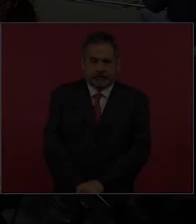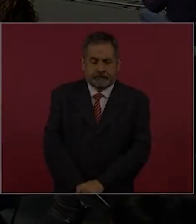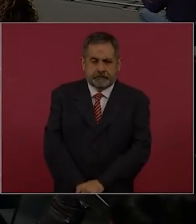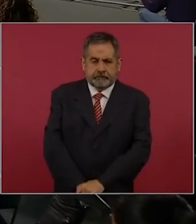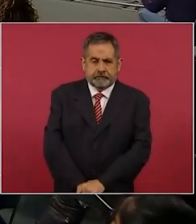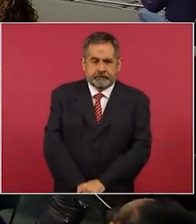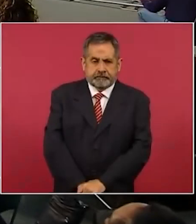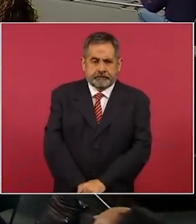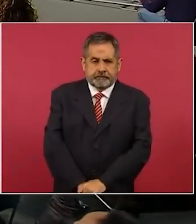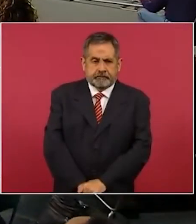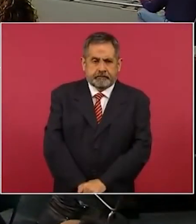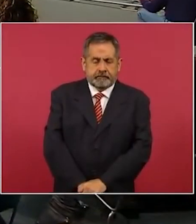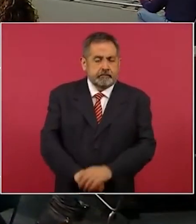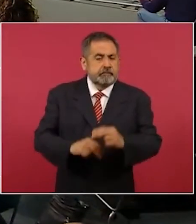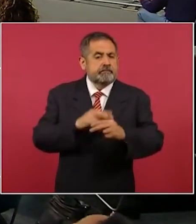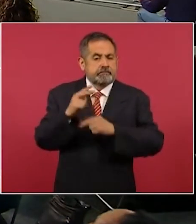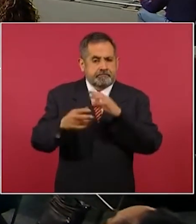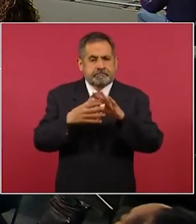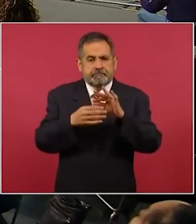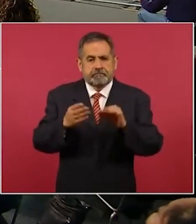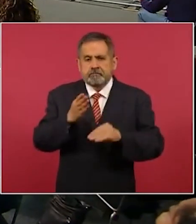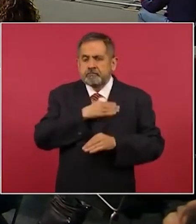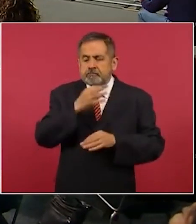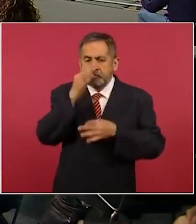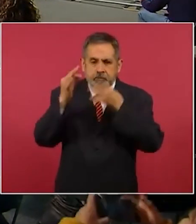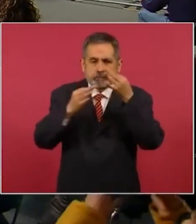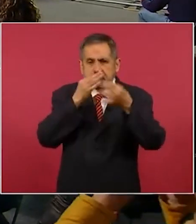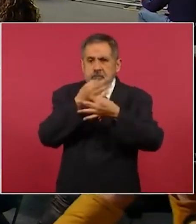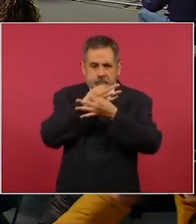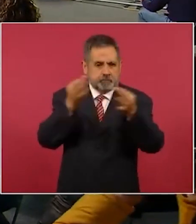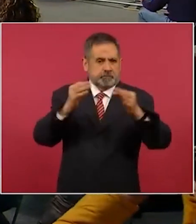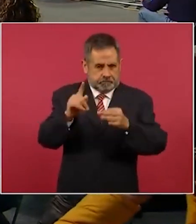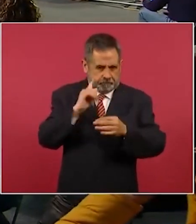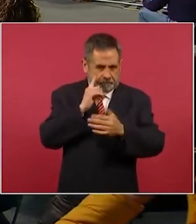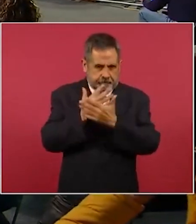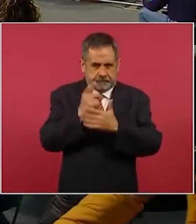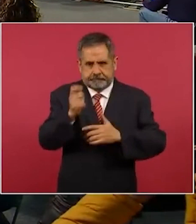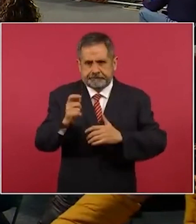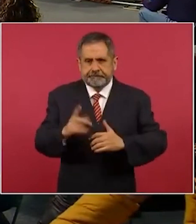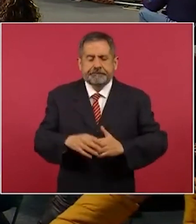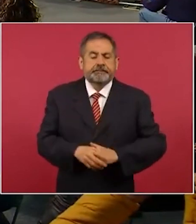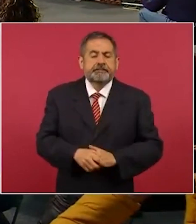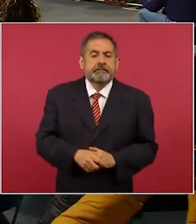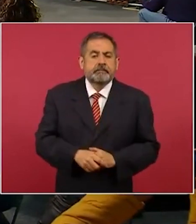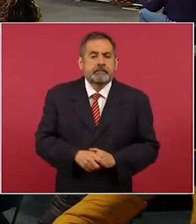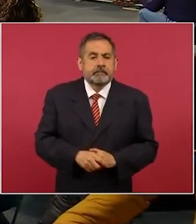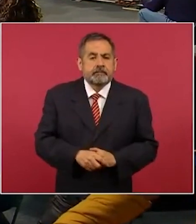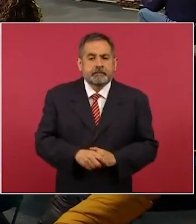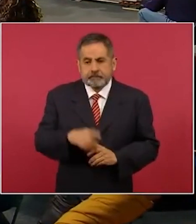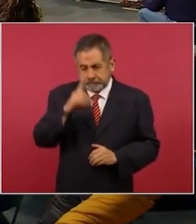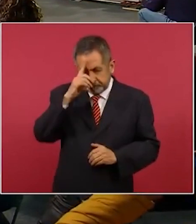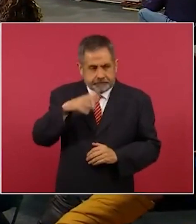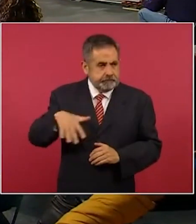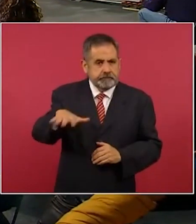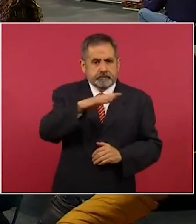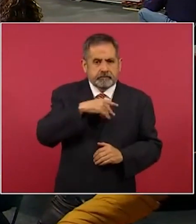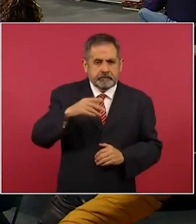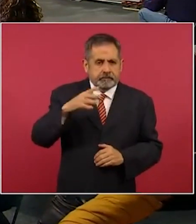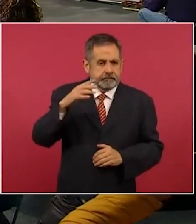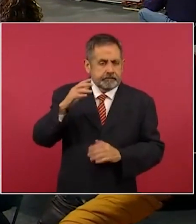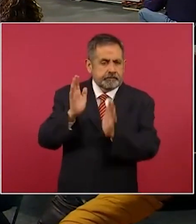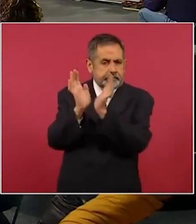Y voy a dar también una buena noticia para toda la península.